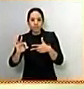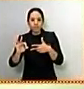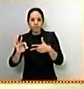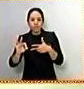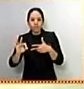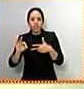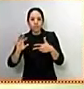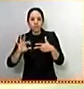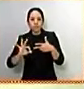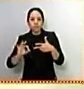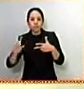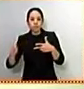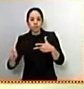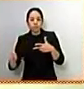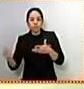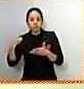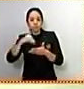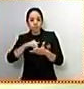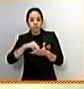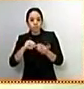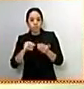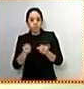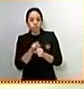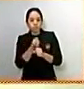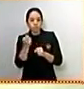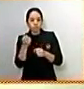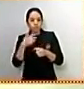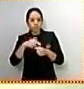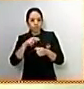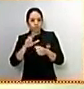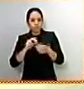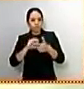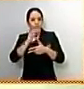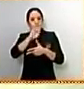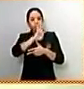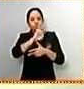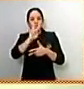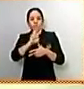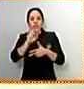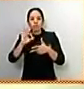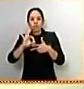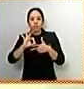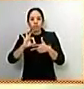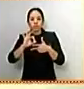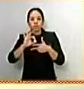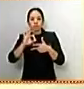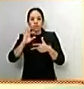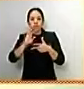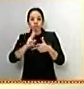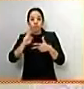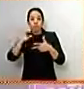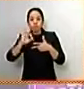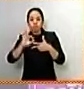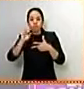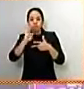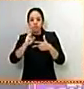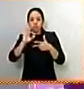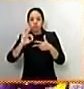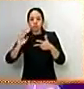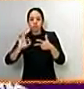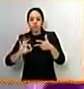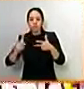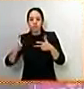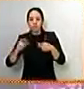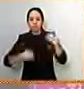es el 91. Reitero los 3 números ganadores, 42, 69 y 91. Felicidades.